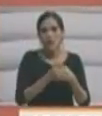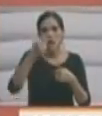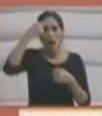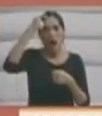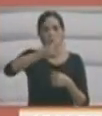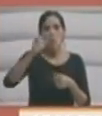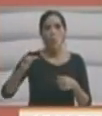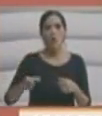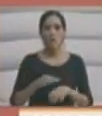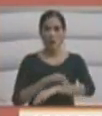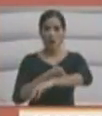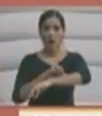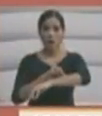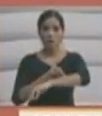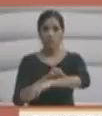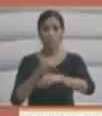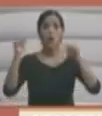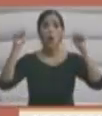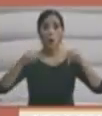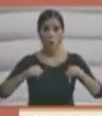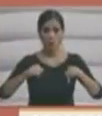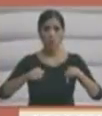carne. Bueno, hoy lo vamos a publicar,